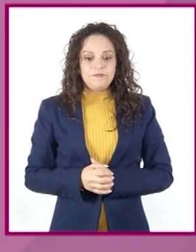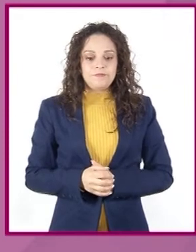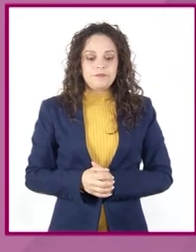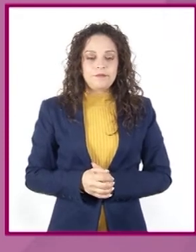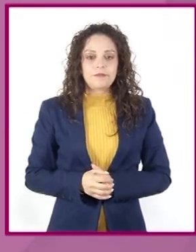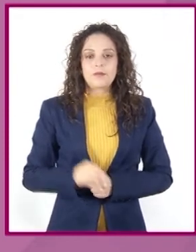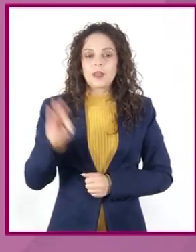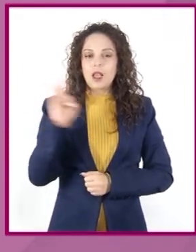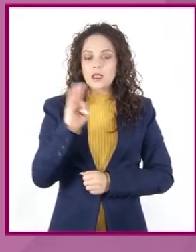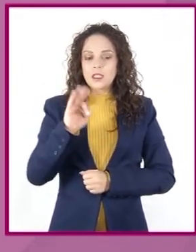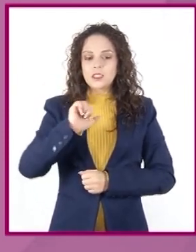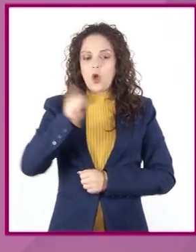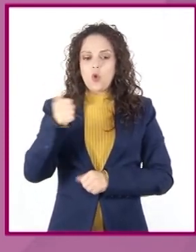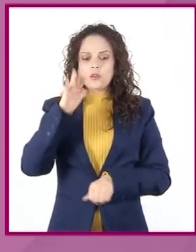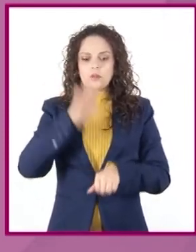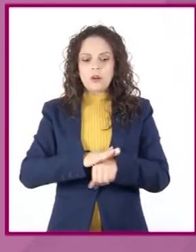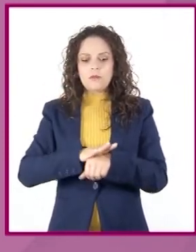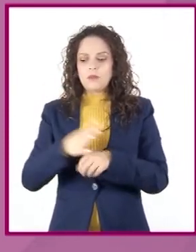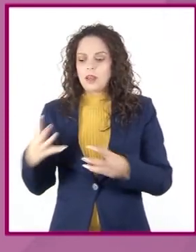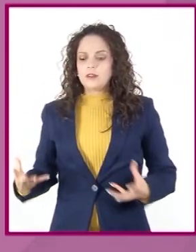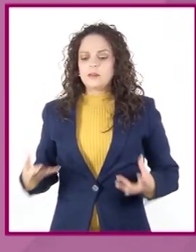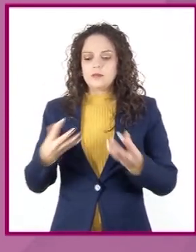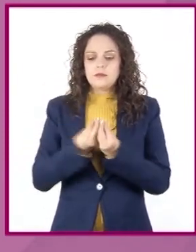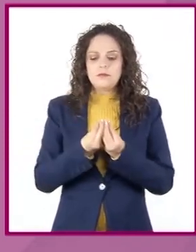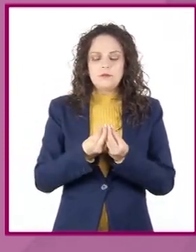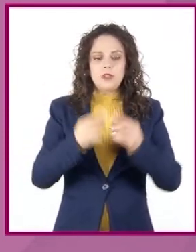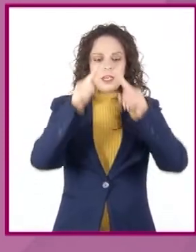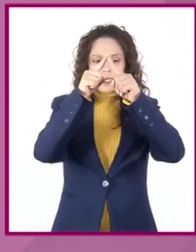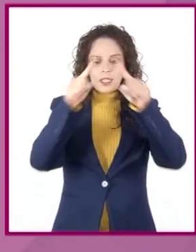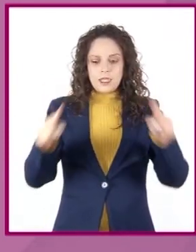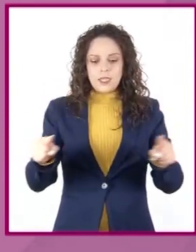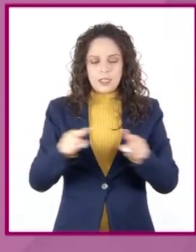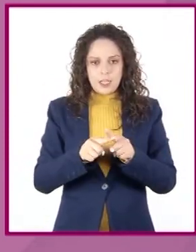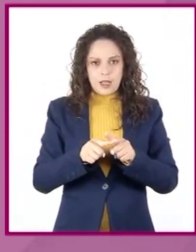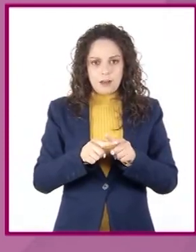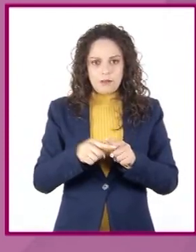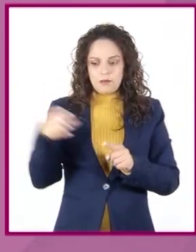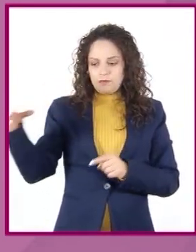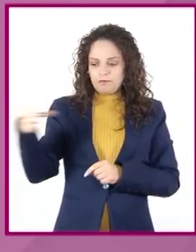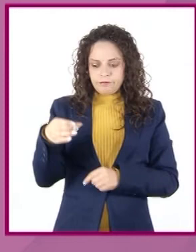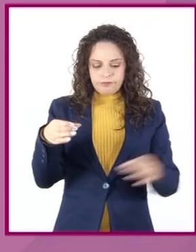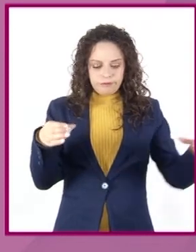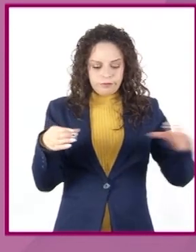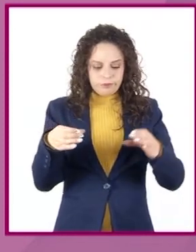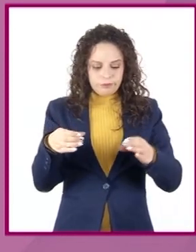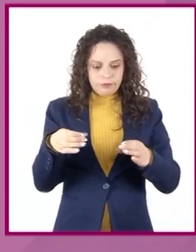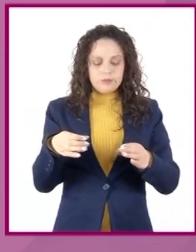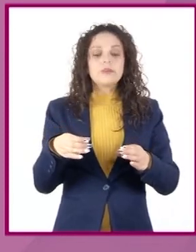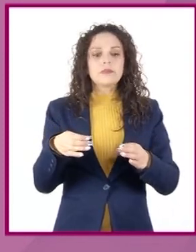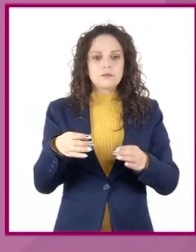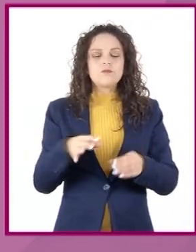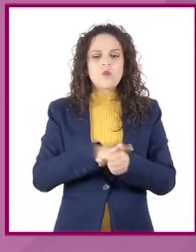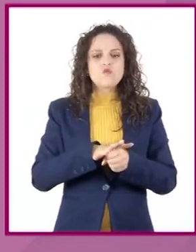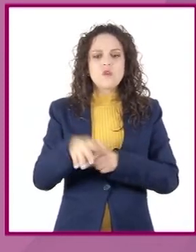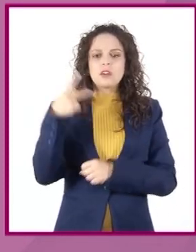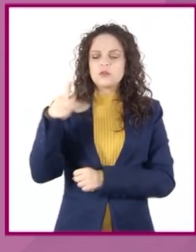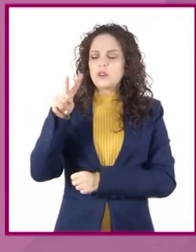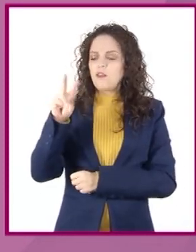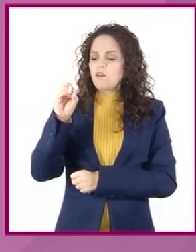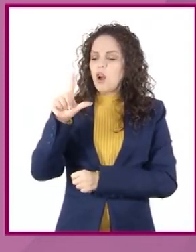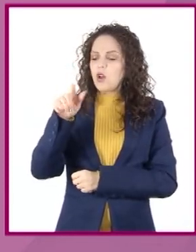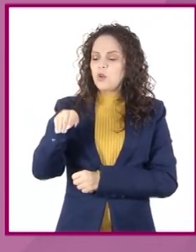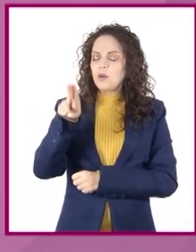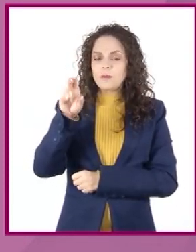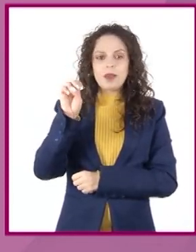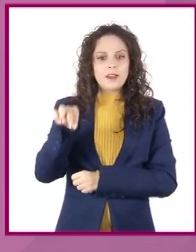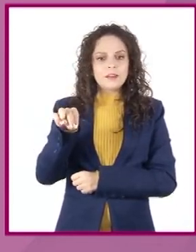agregamos un prisma triangular más para formar un prisma con la base de un romboide, ¿cuál será su volumen?